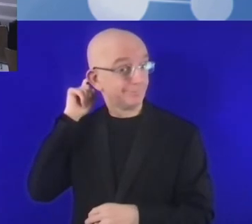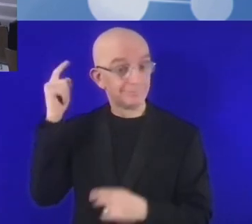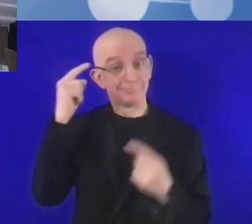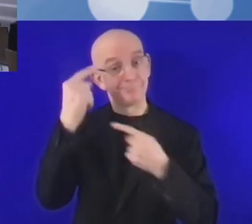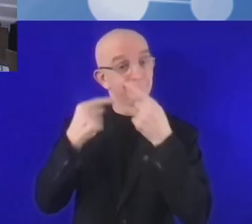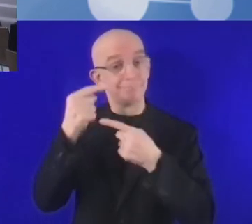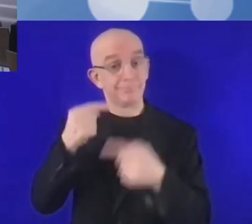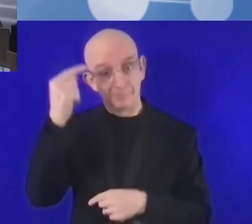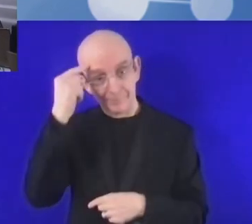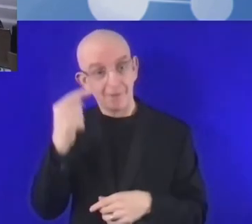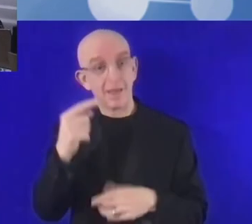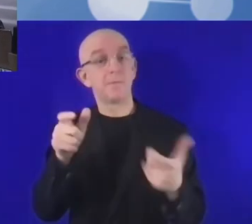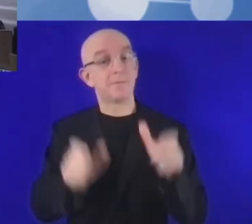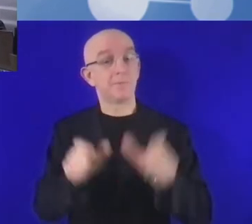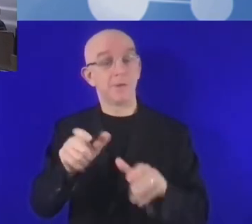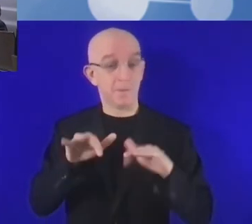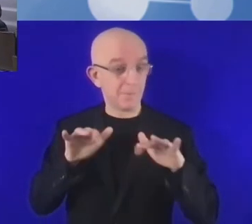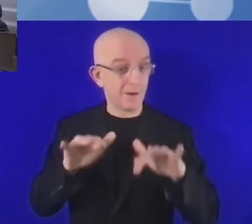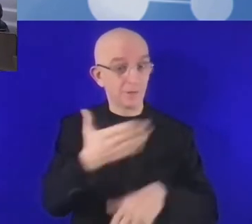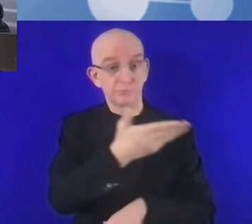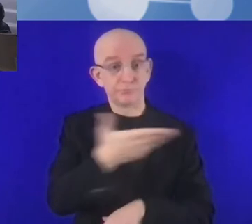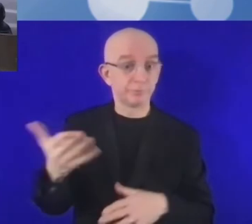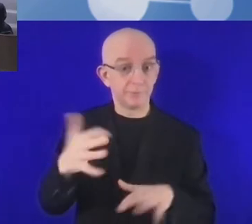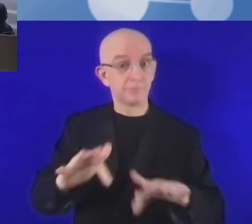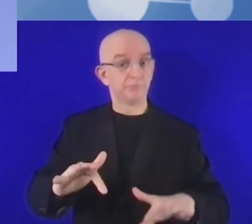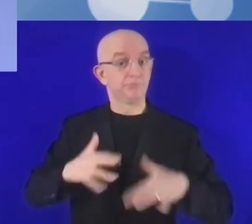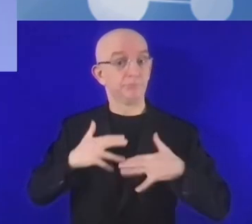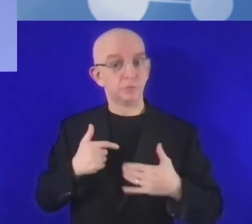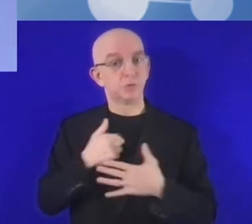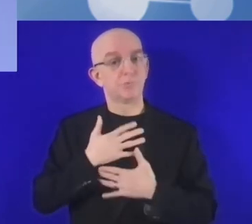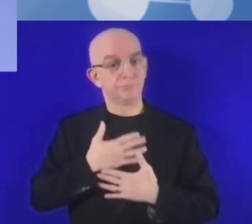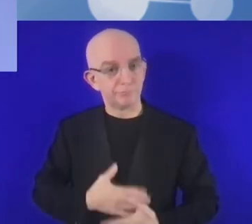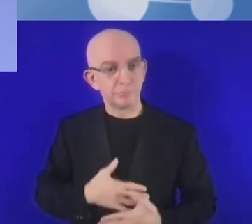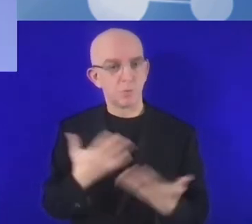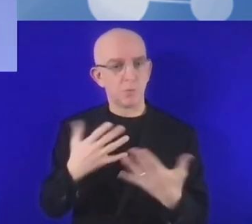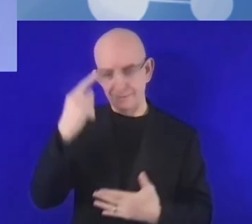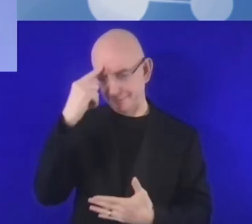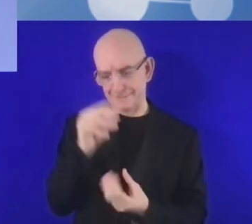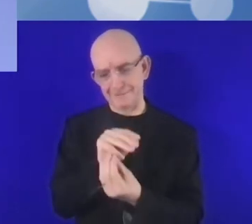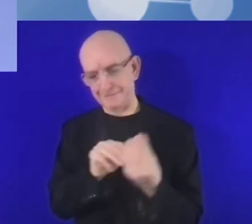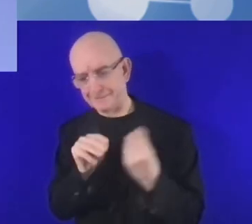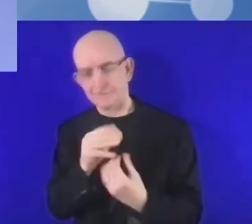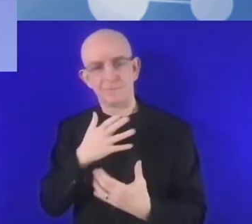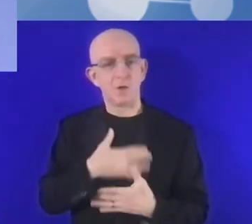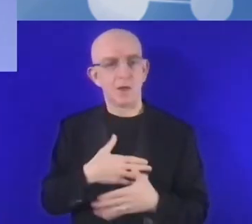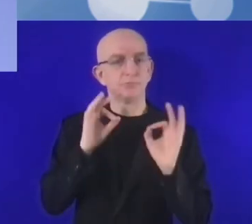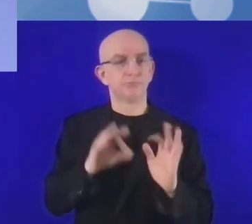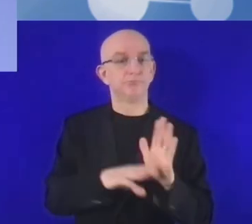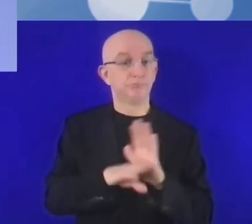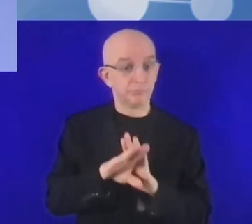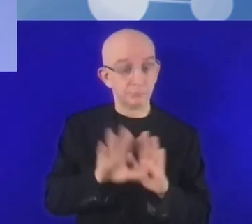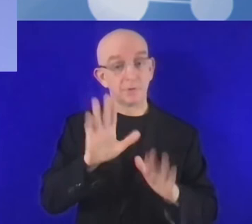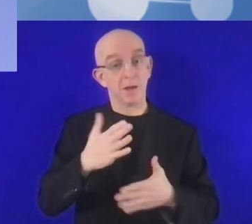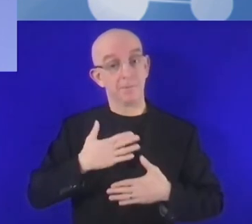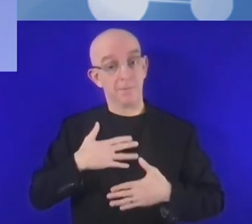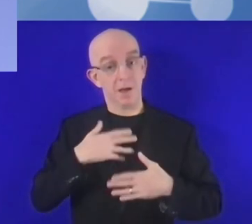tiene influencia sobre nuestra sensibilidad, la sensibilidad de miles de millones en el mundo, y es algo que considero que